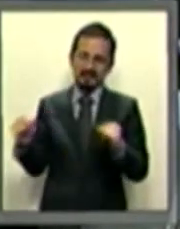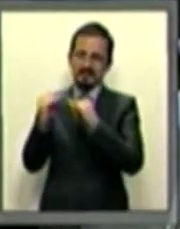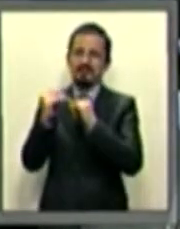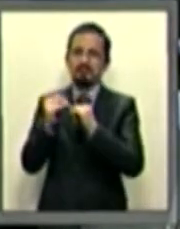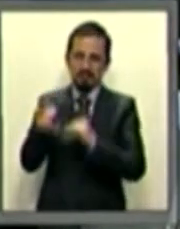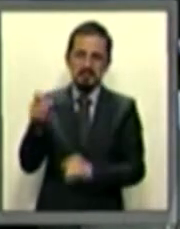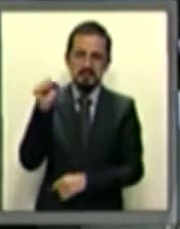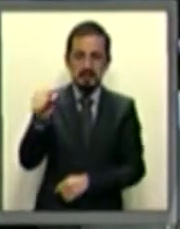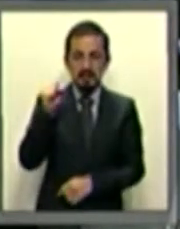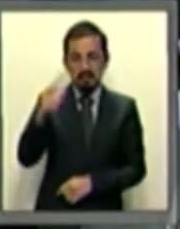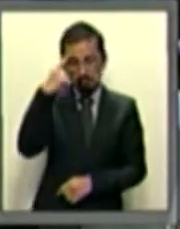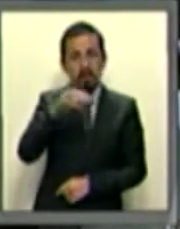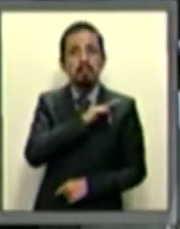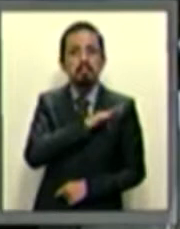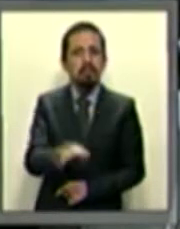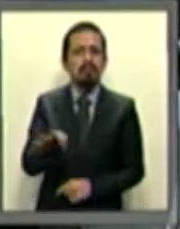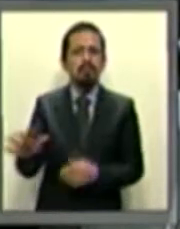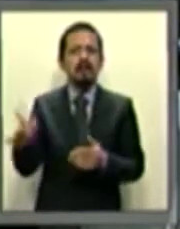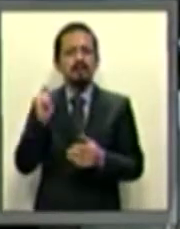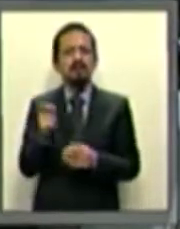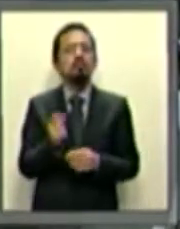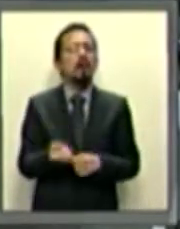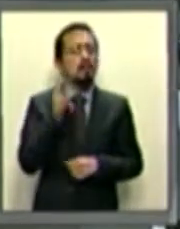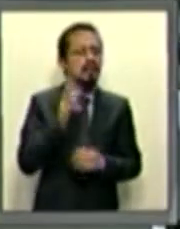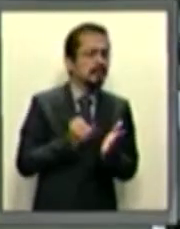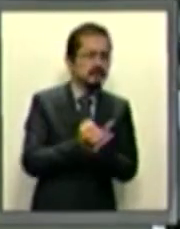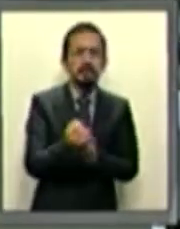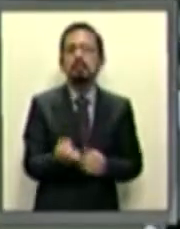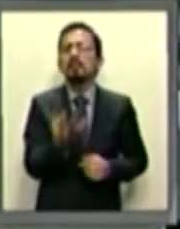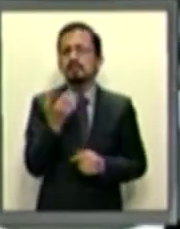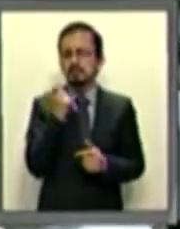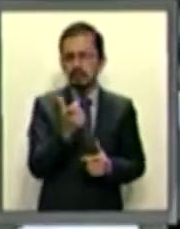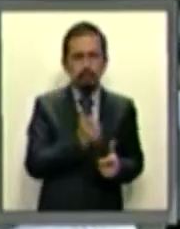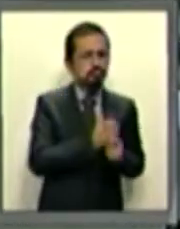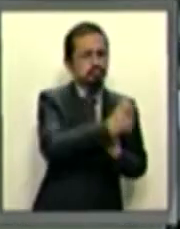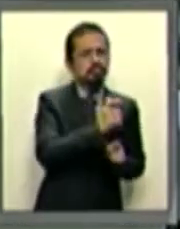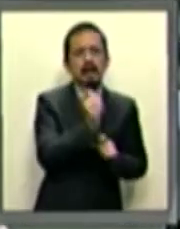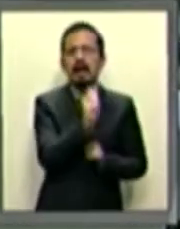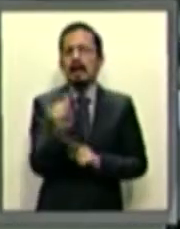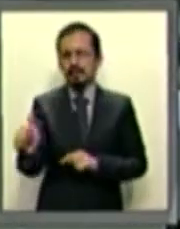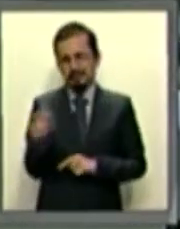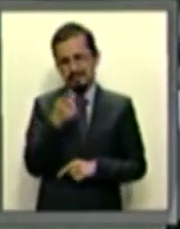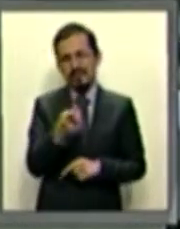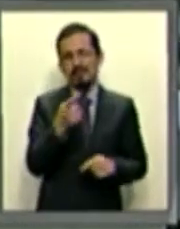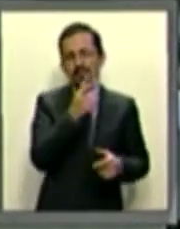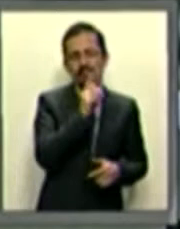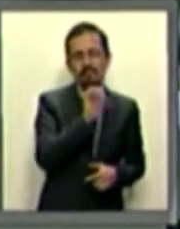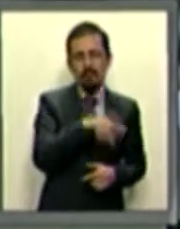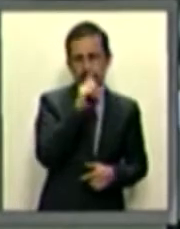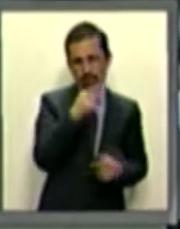para incidir en la designación de los recursos del Fondo de Aportaciones Múltiples. Si